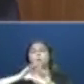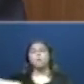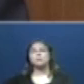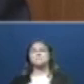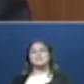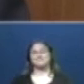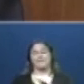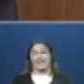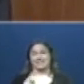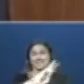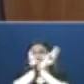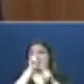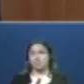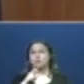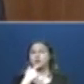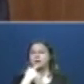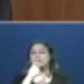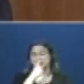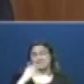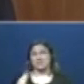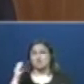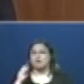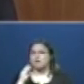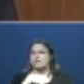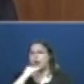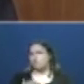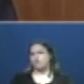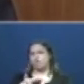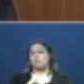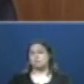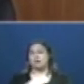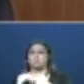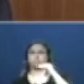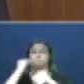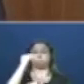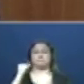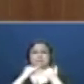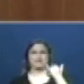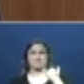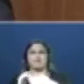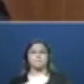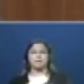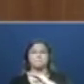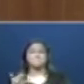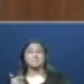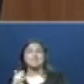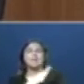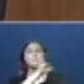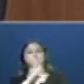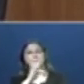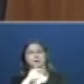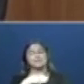años en un factor fundamental para responder y sobrevivir a la crisis así como para salir antes y